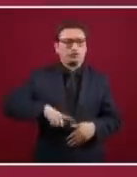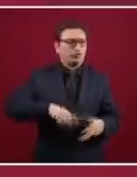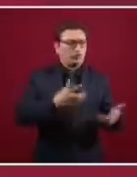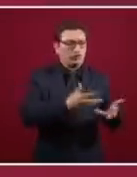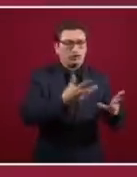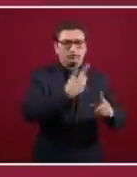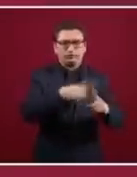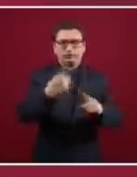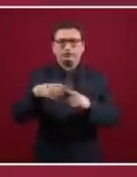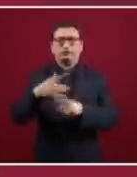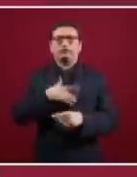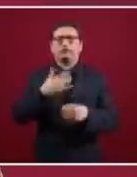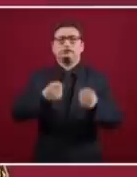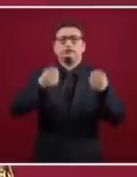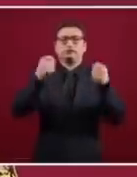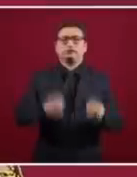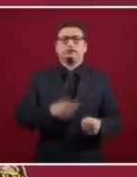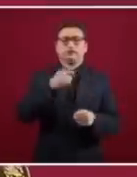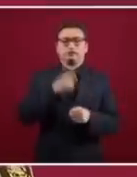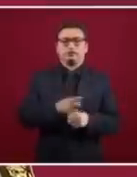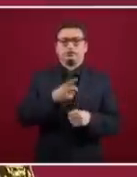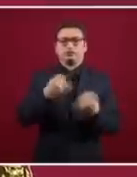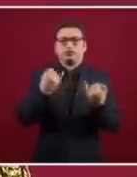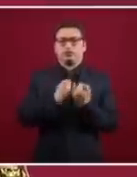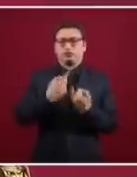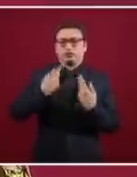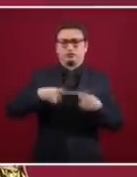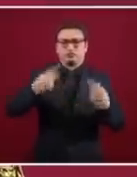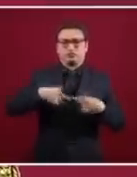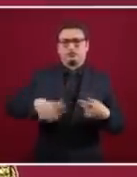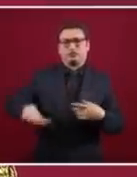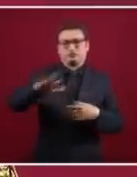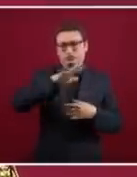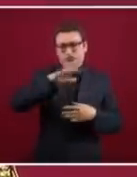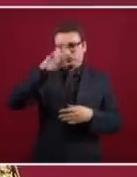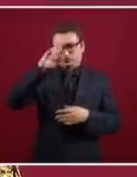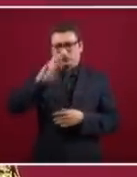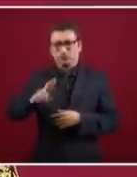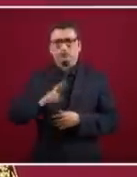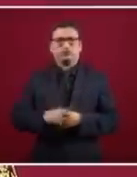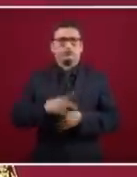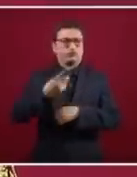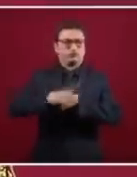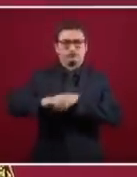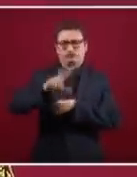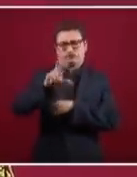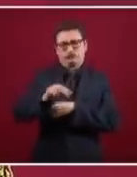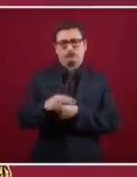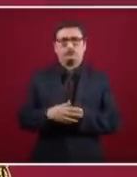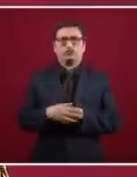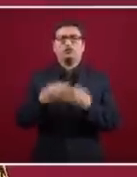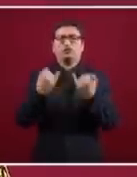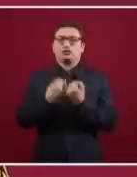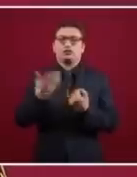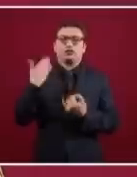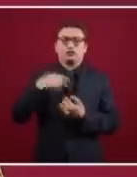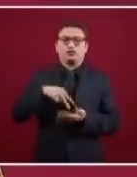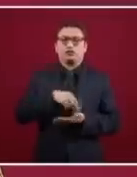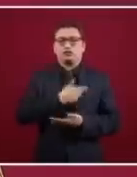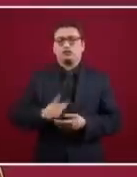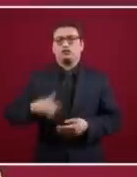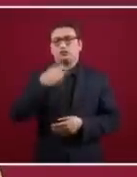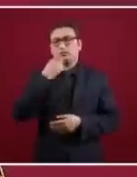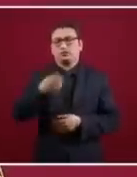seguridad para que no se dañe a la población y una parte importante que también la citó el señor presiente bueno